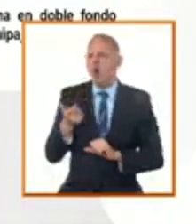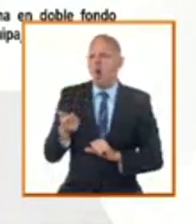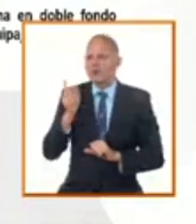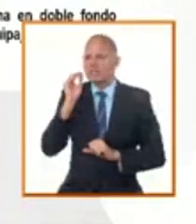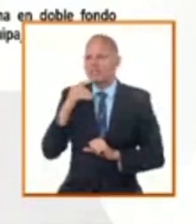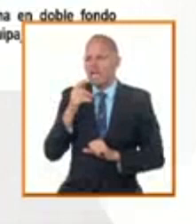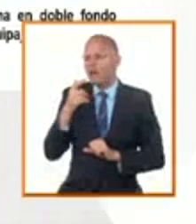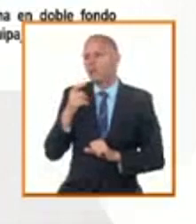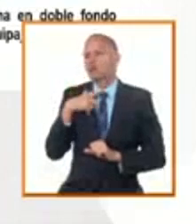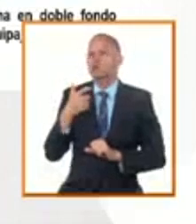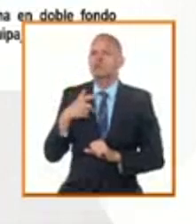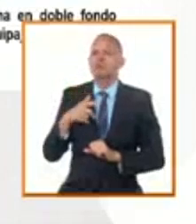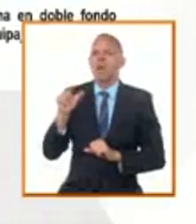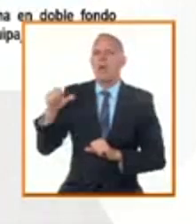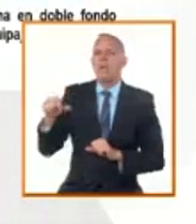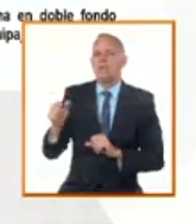confitura,